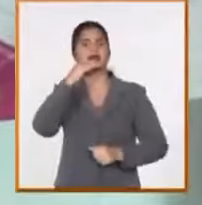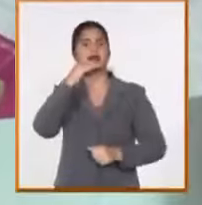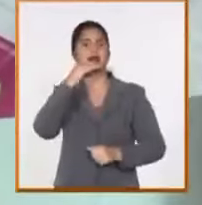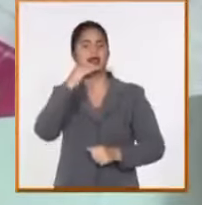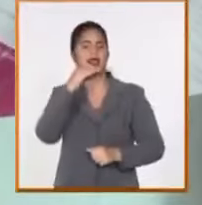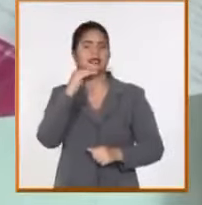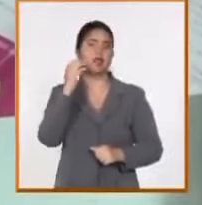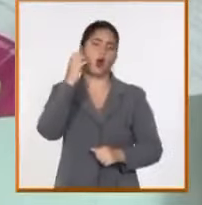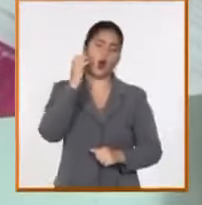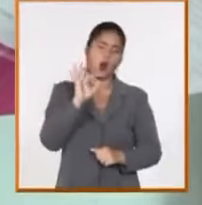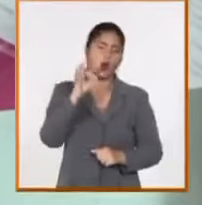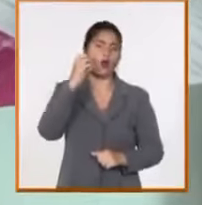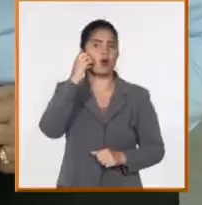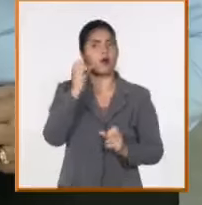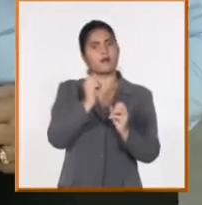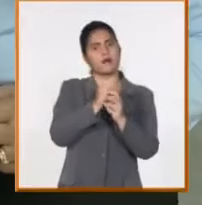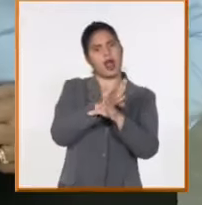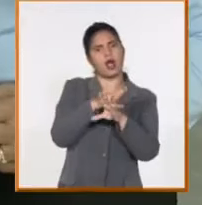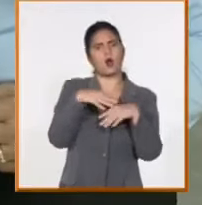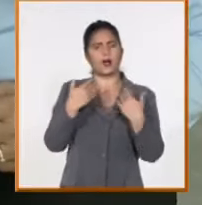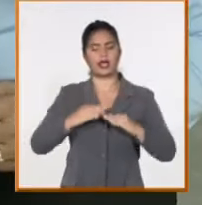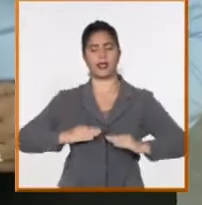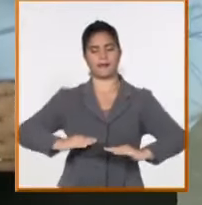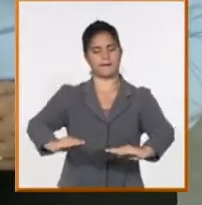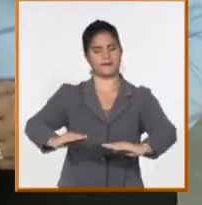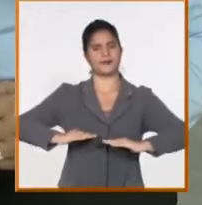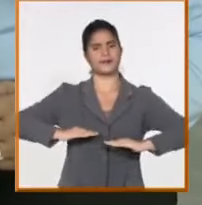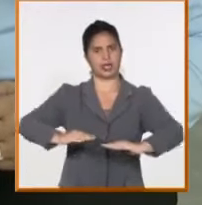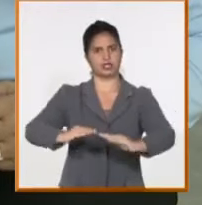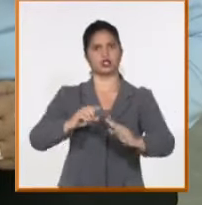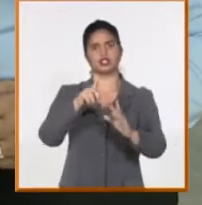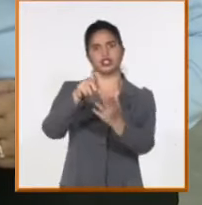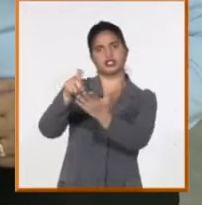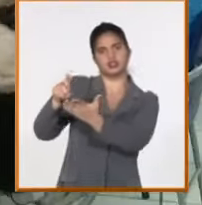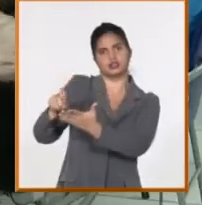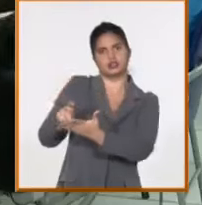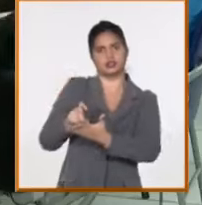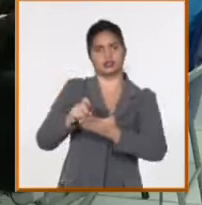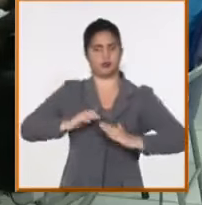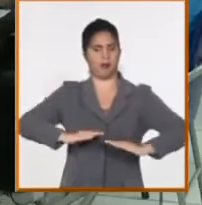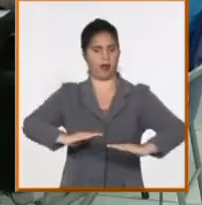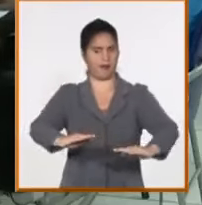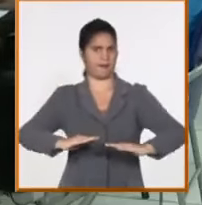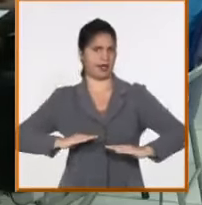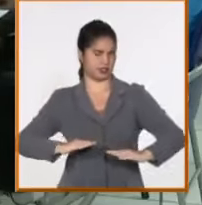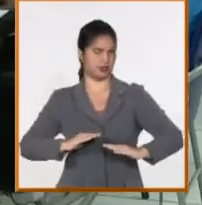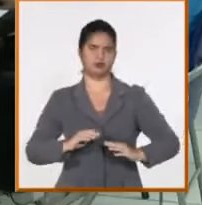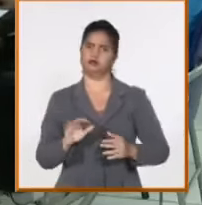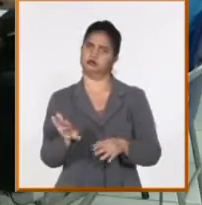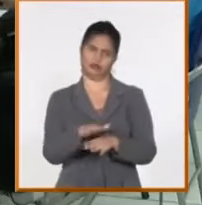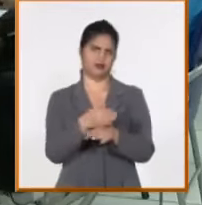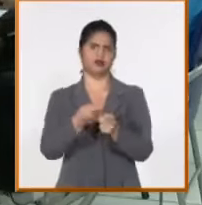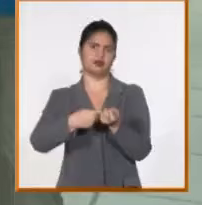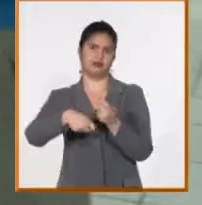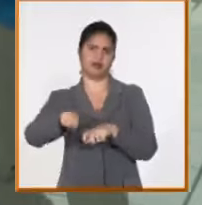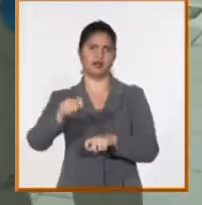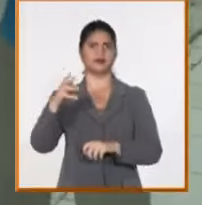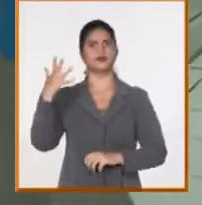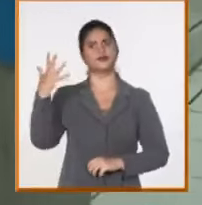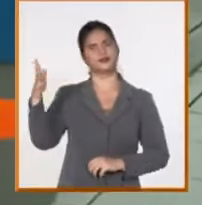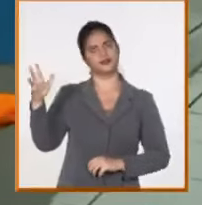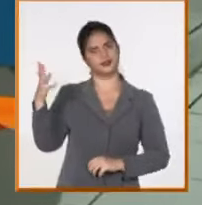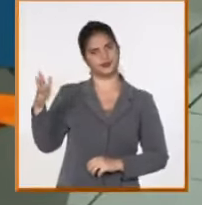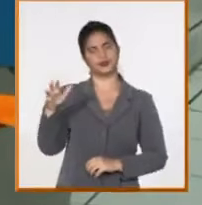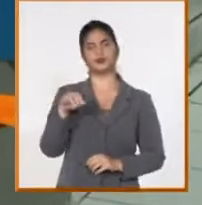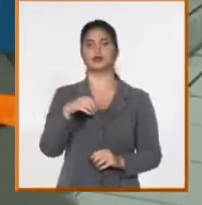piso el detergente para la limpieza de superficies y el multipropósito tenemos una fábrica netamente automatizada